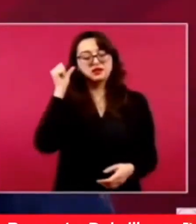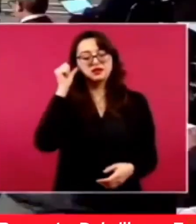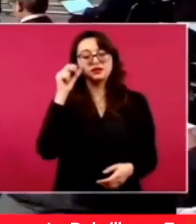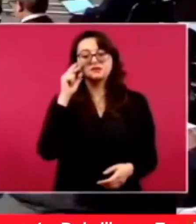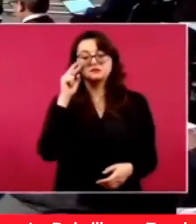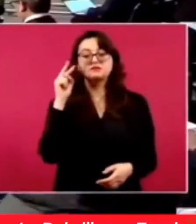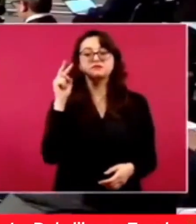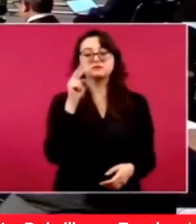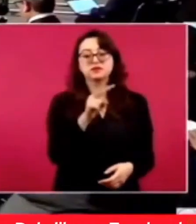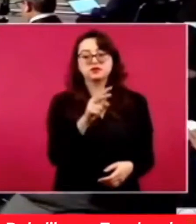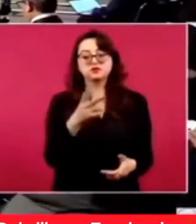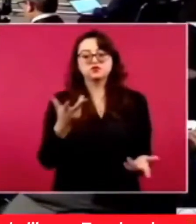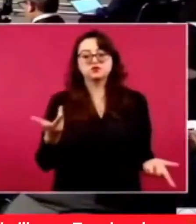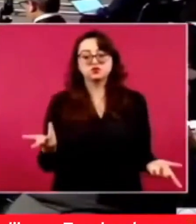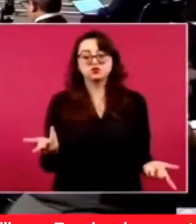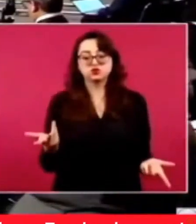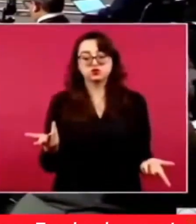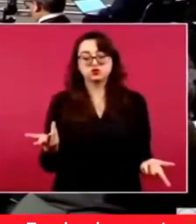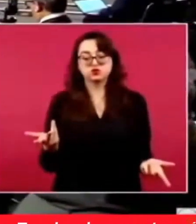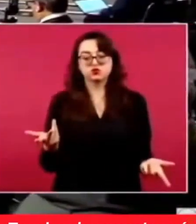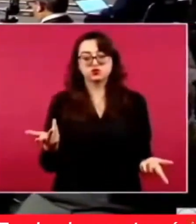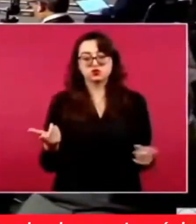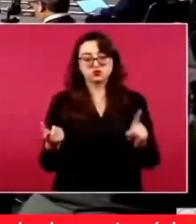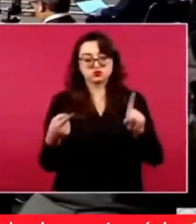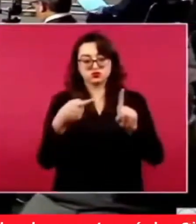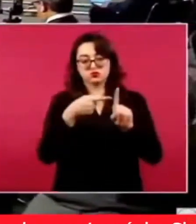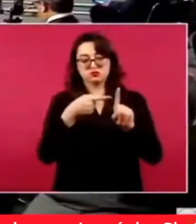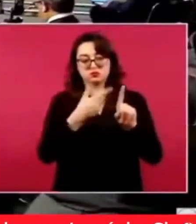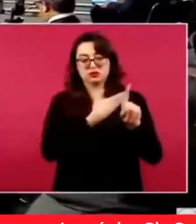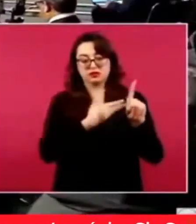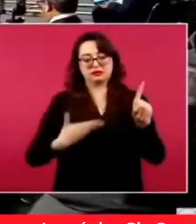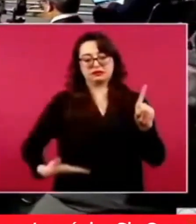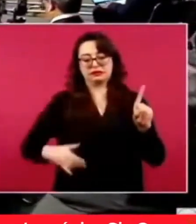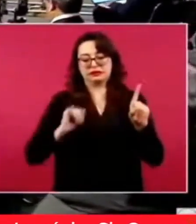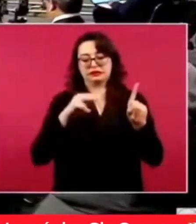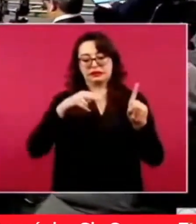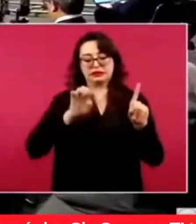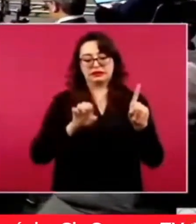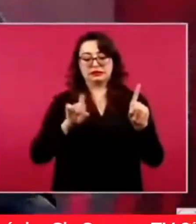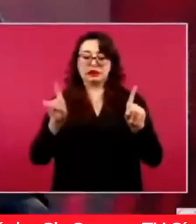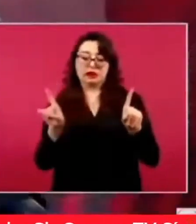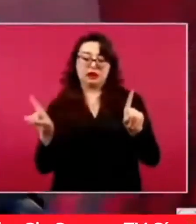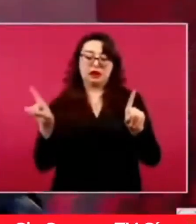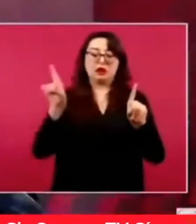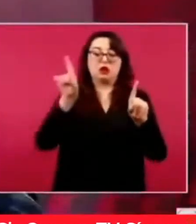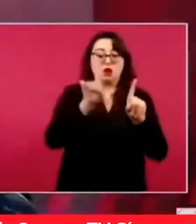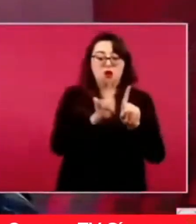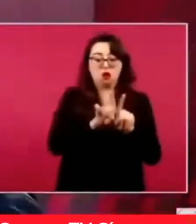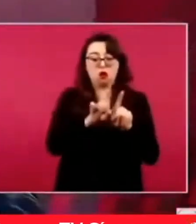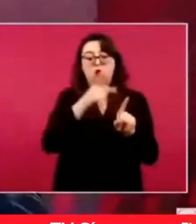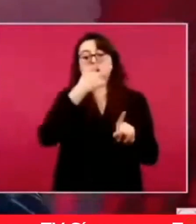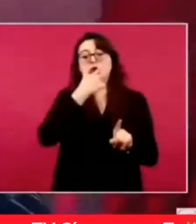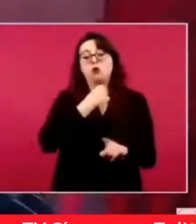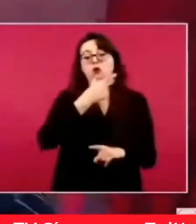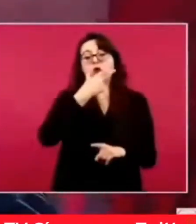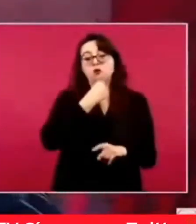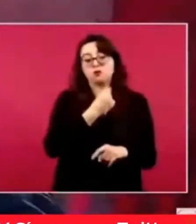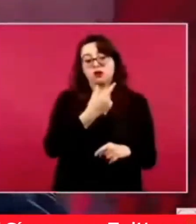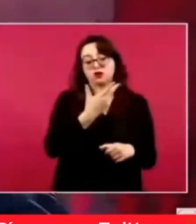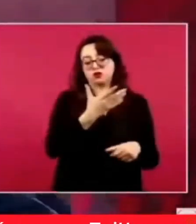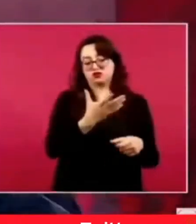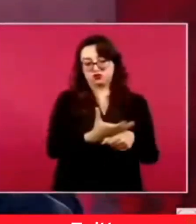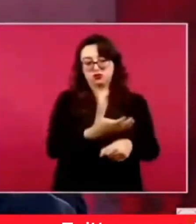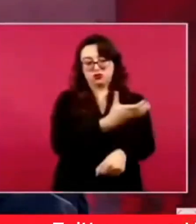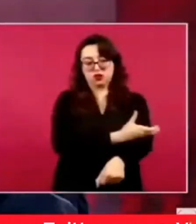su asesor principal, otro consejero, puso un tuit diciendo de que el pueblo no existe.